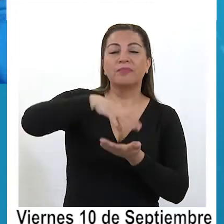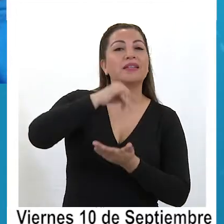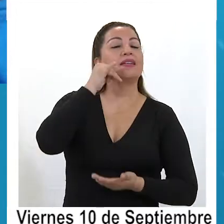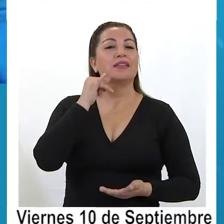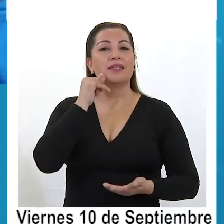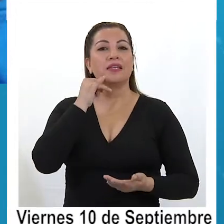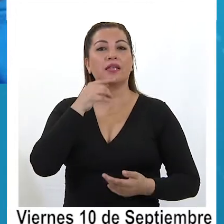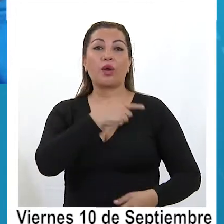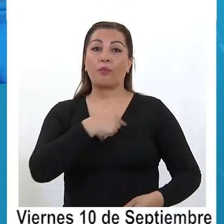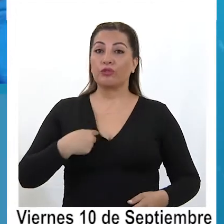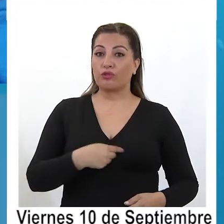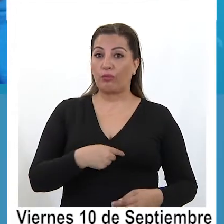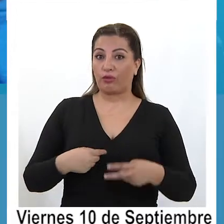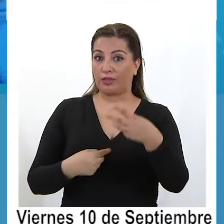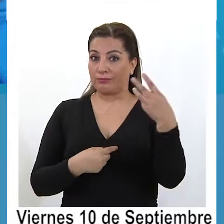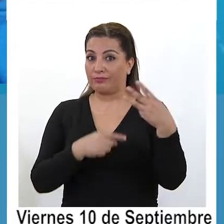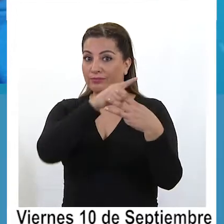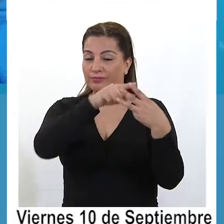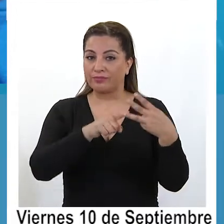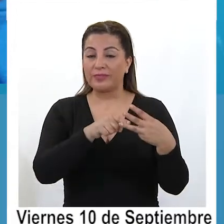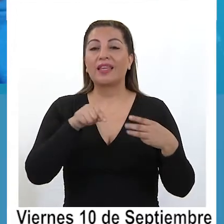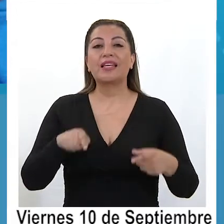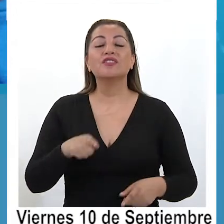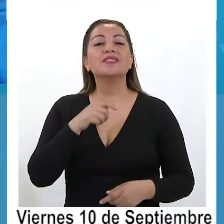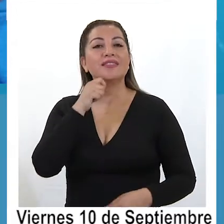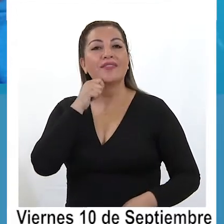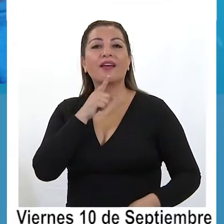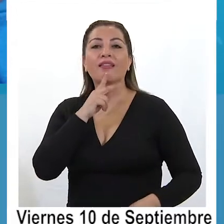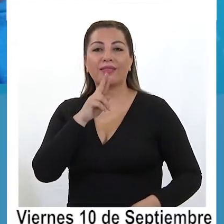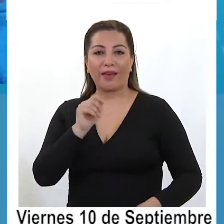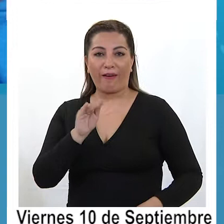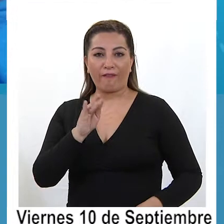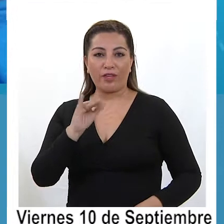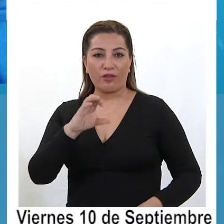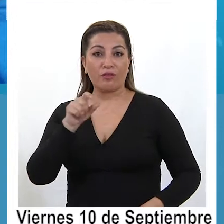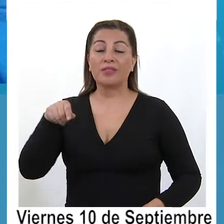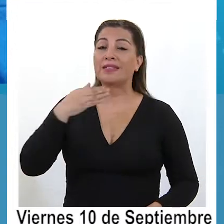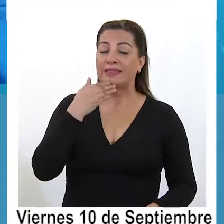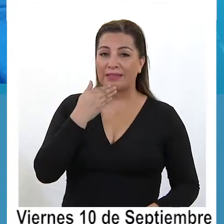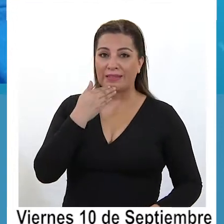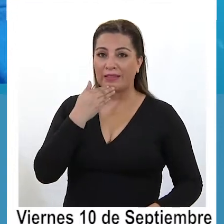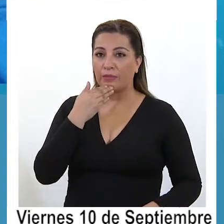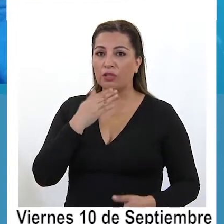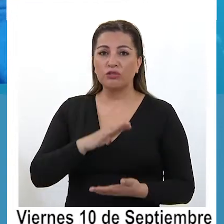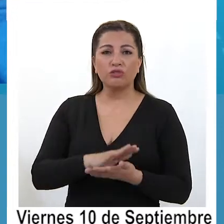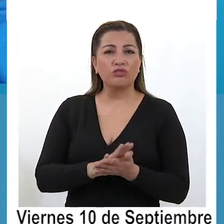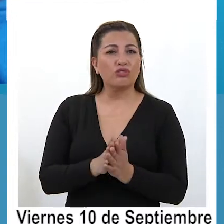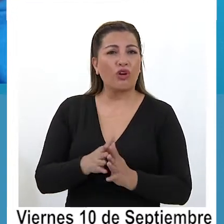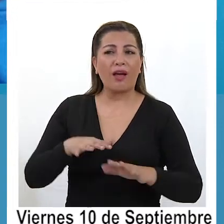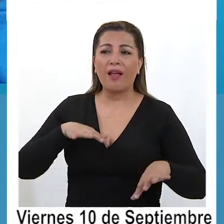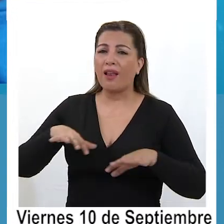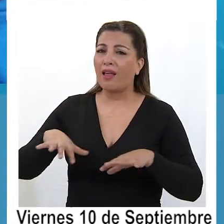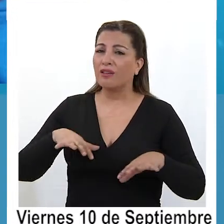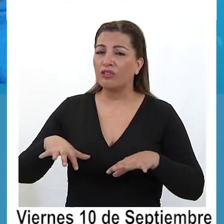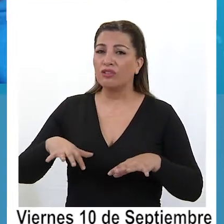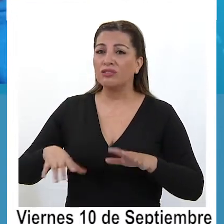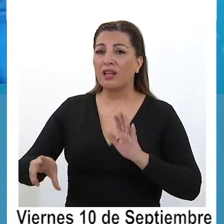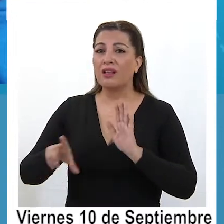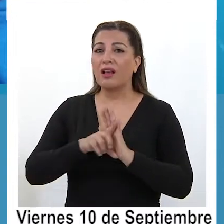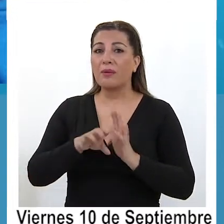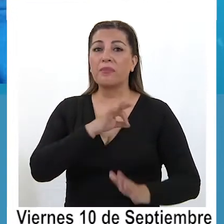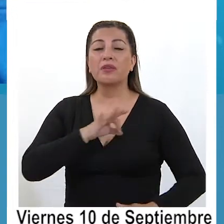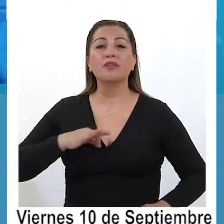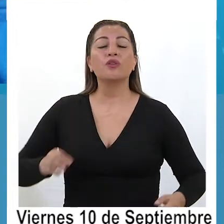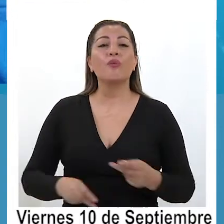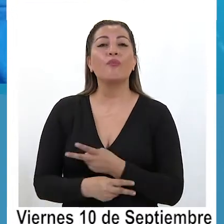que pudieran presumir, evidentemente, el tráfico de migrantes y es nuestra función, por cierto, entregarle todos los insumos y herramientas legales al Ministerio